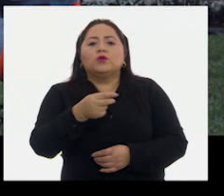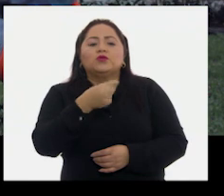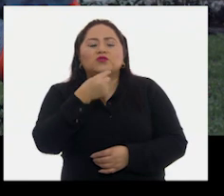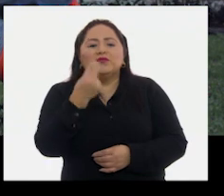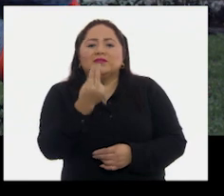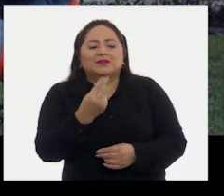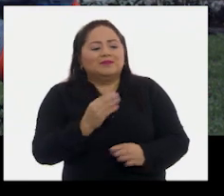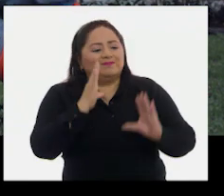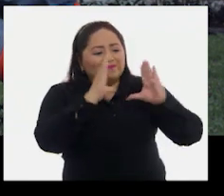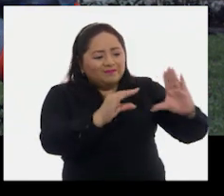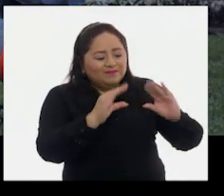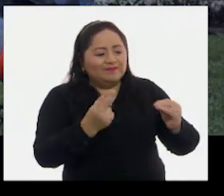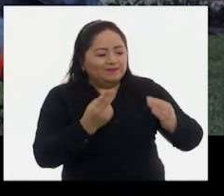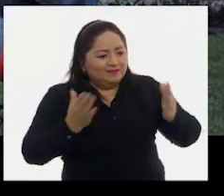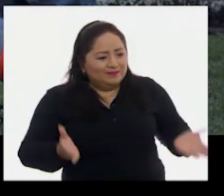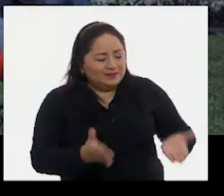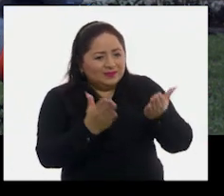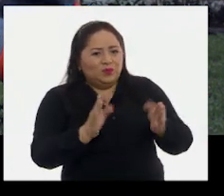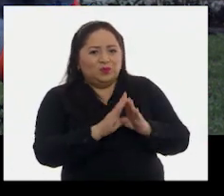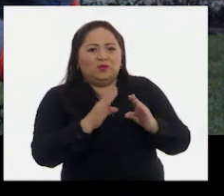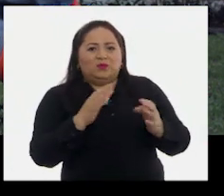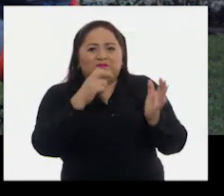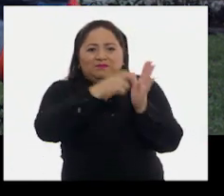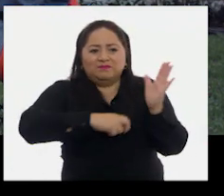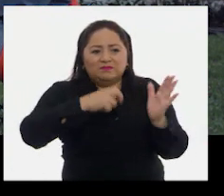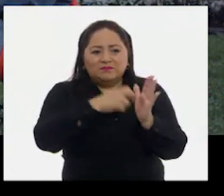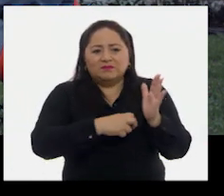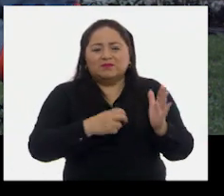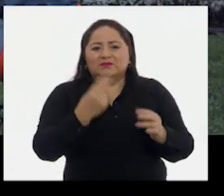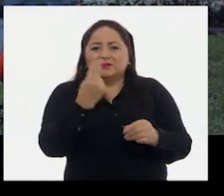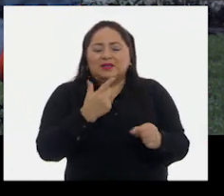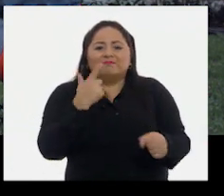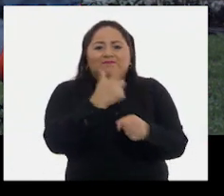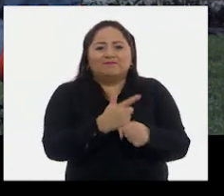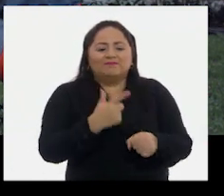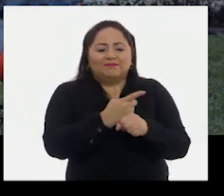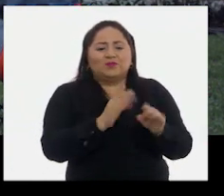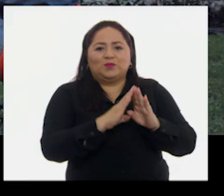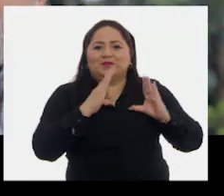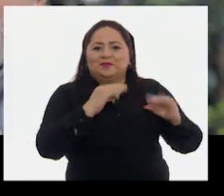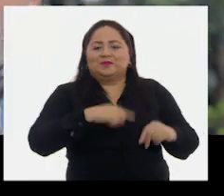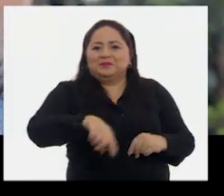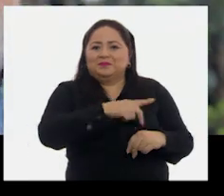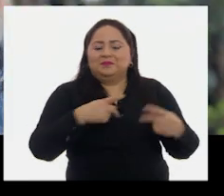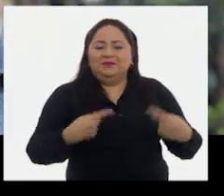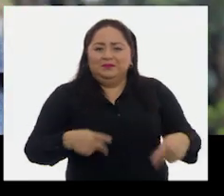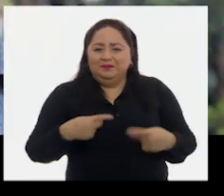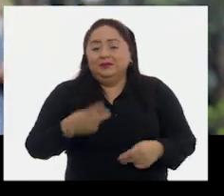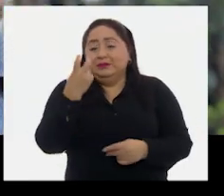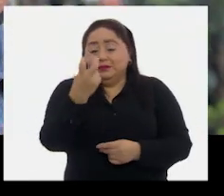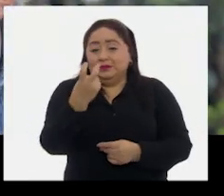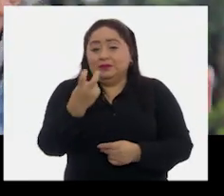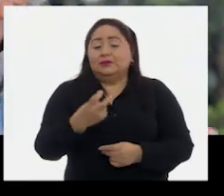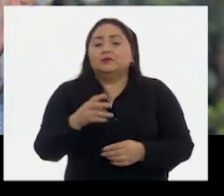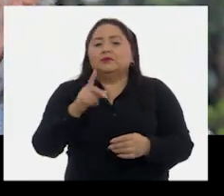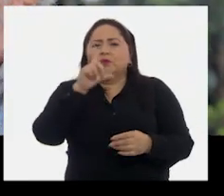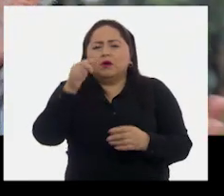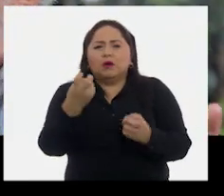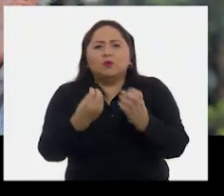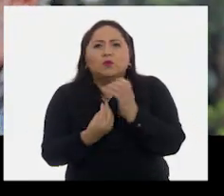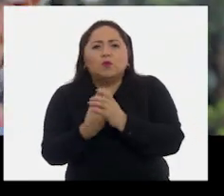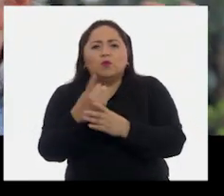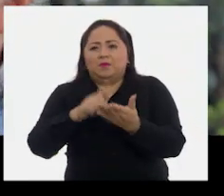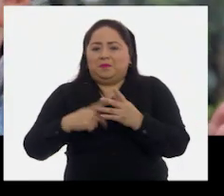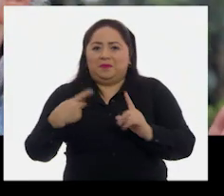educar, al que hay que impulsar, al que hay que redescubrir precisamente, ¿no? Y en ese sentido, la aparición de